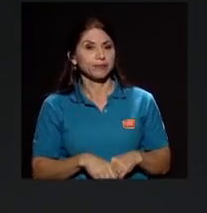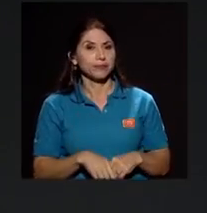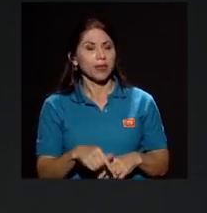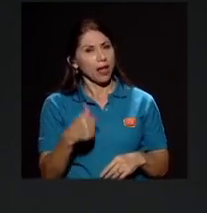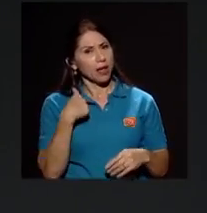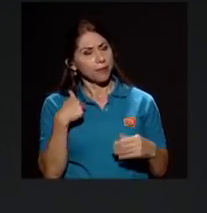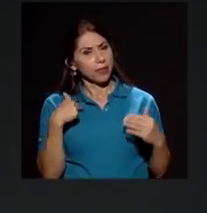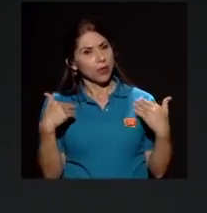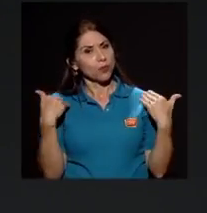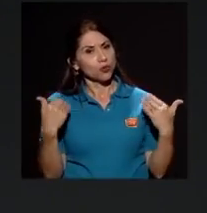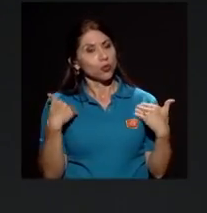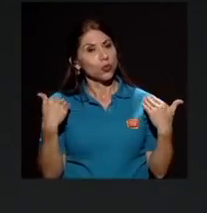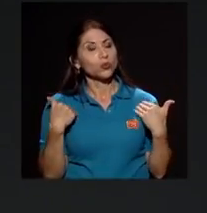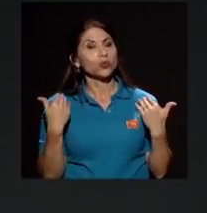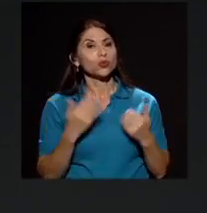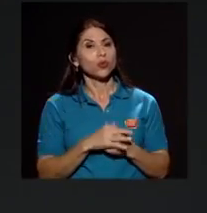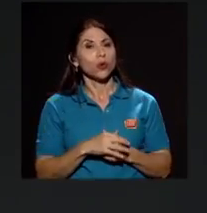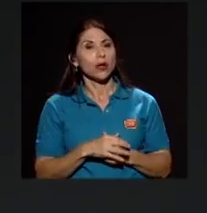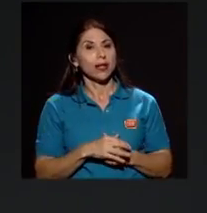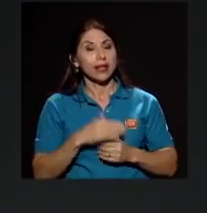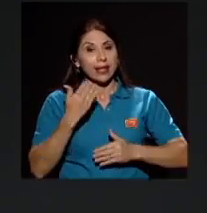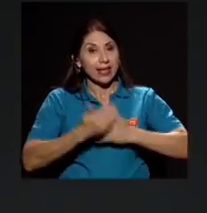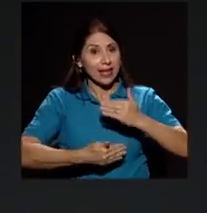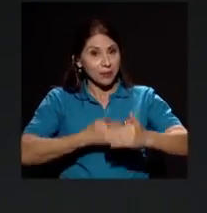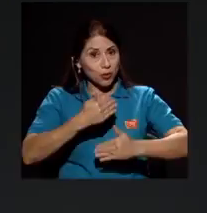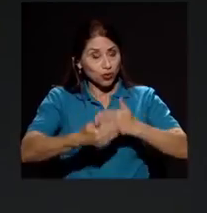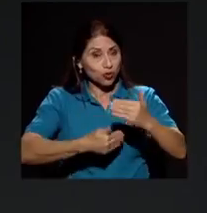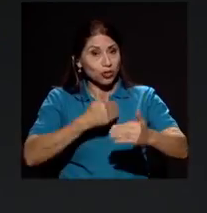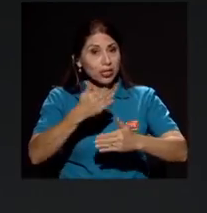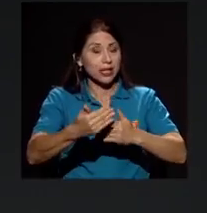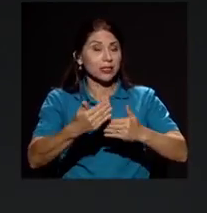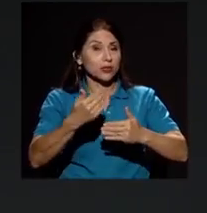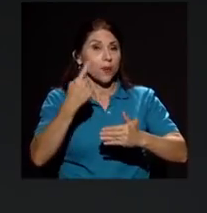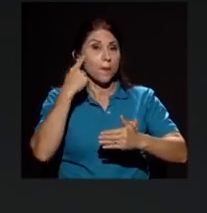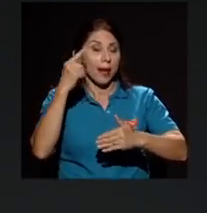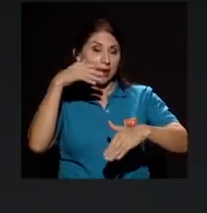que en el proceso de admisión d